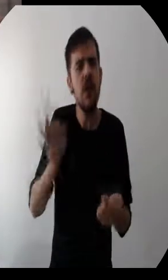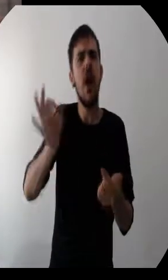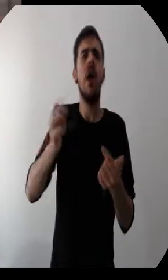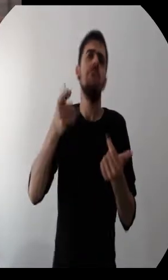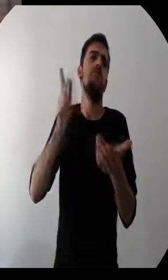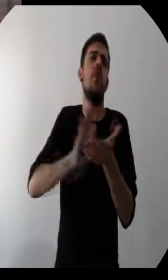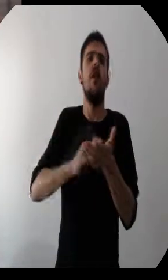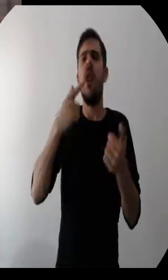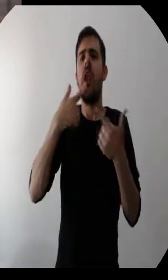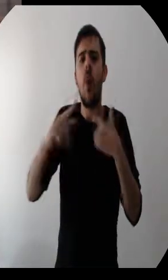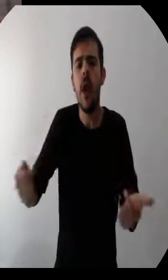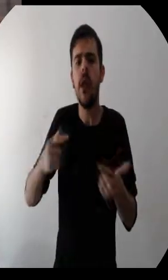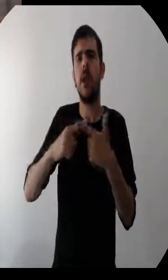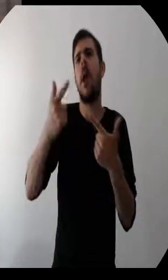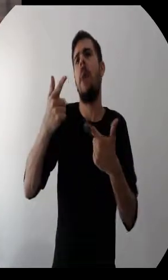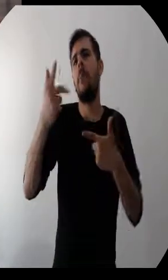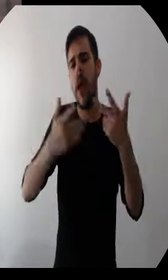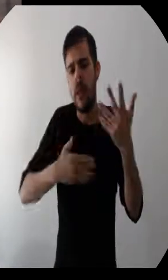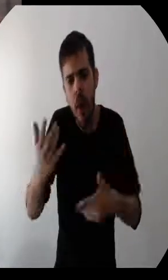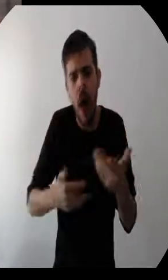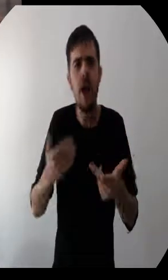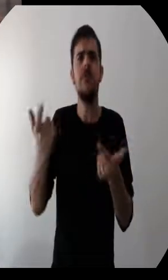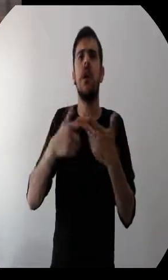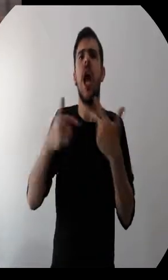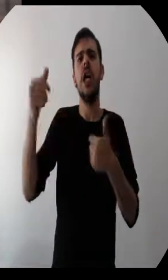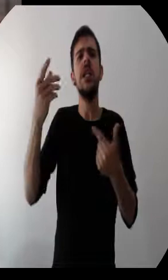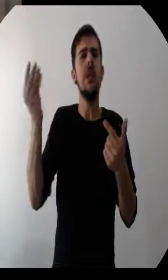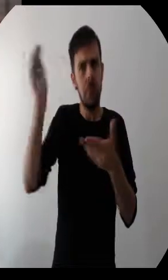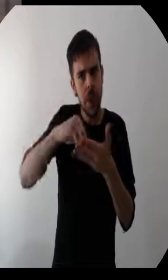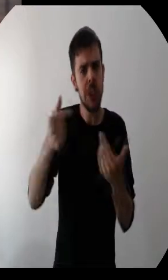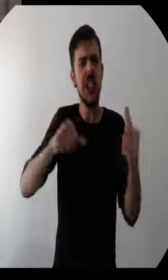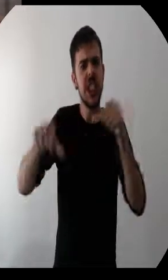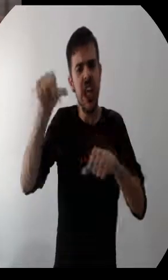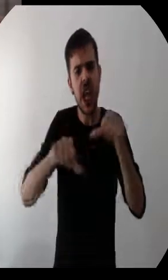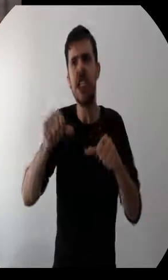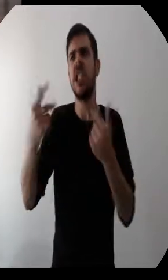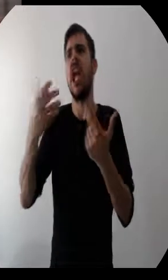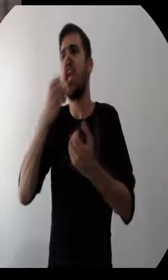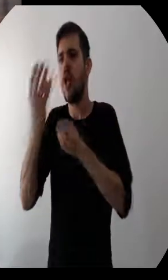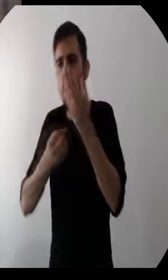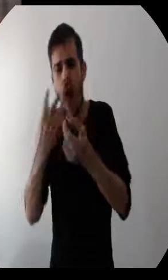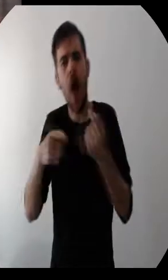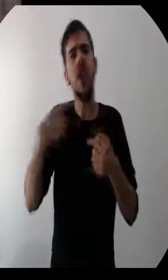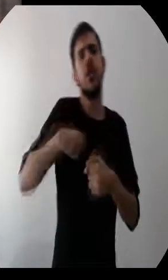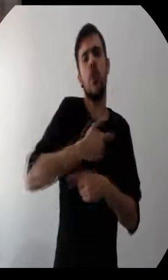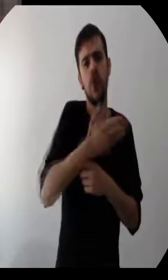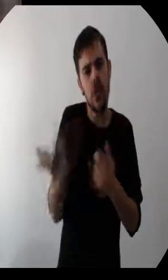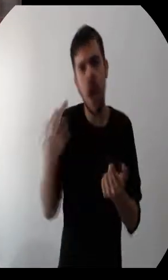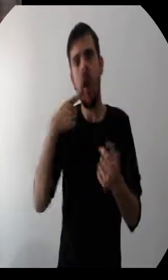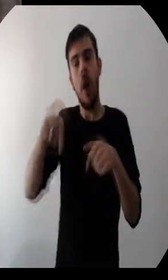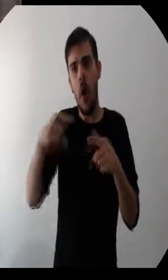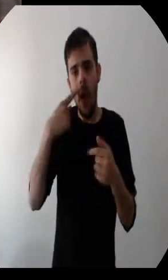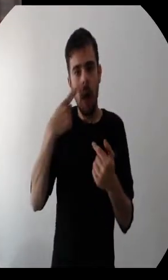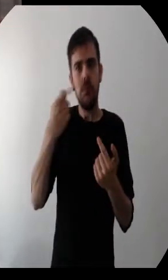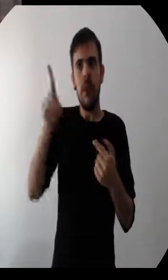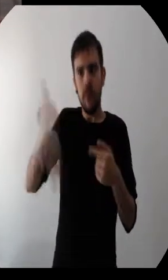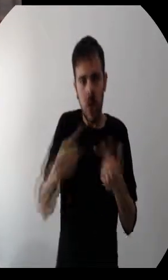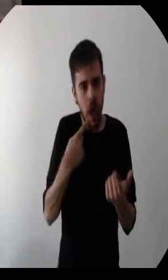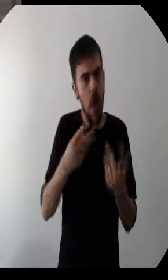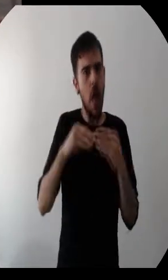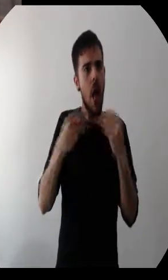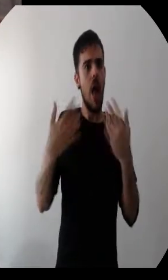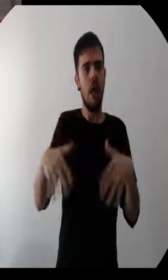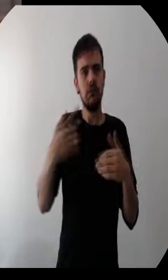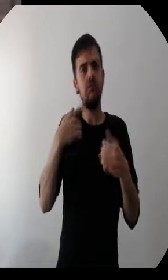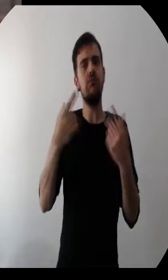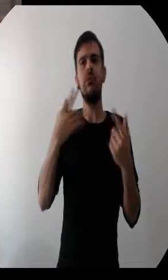agregó ciencias, ciencias naturales, ciencias sociales, los resultados de las pruebas muestran que existe una distancia creciente entre